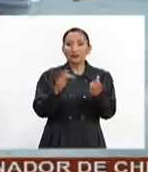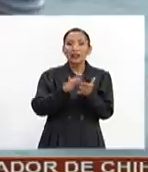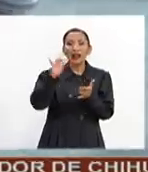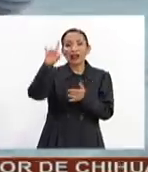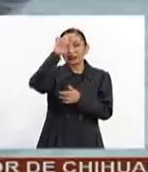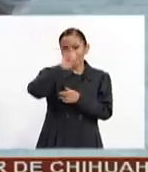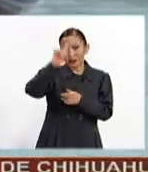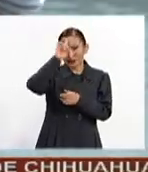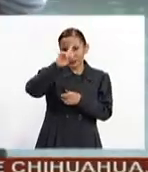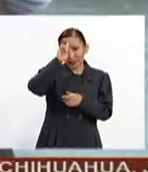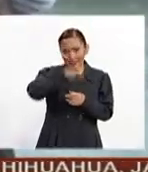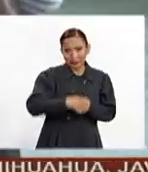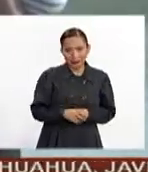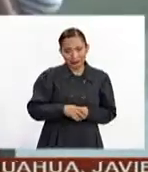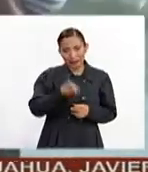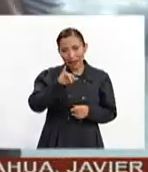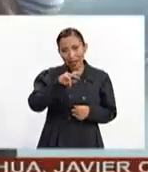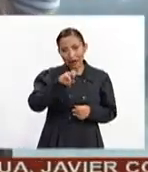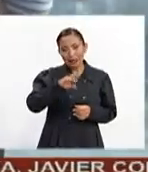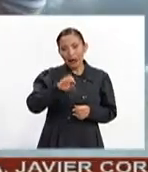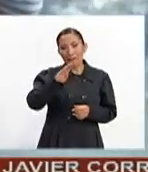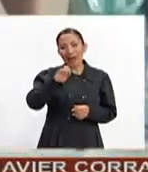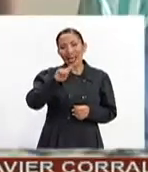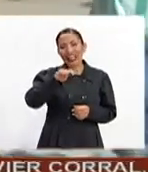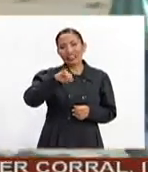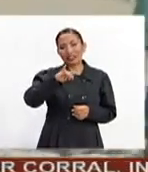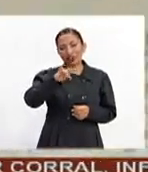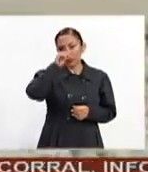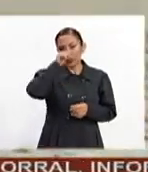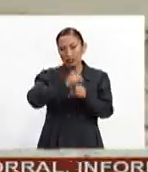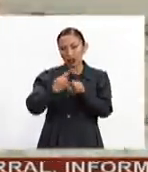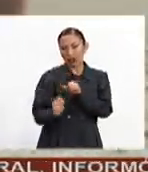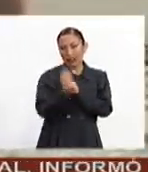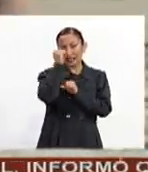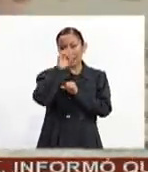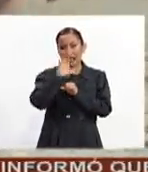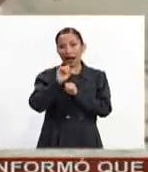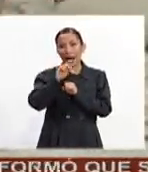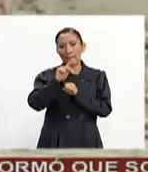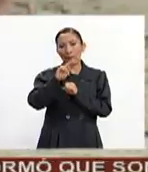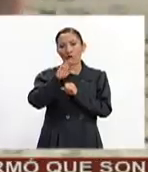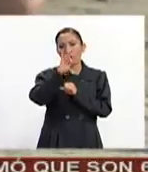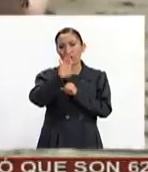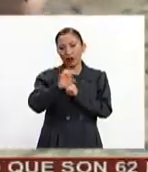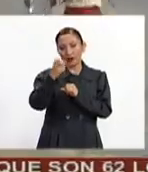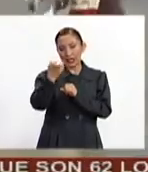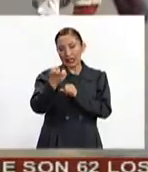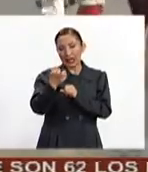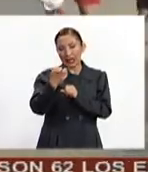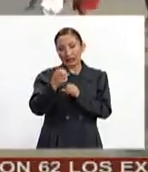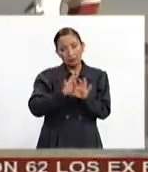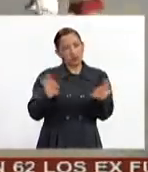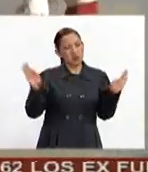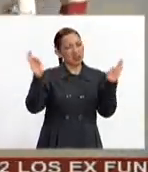por estas recomendaciones, Javier Benito López Garza, secretario técnico de CAPUFE, por esta pues importante